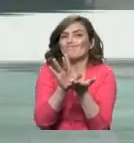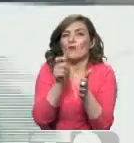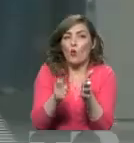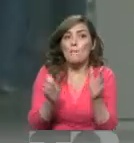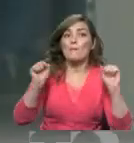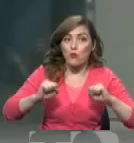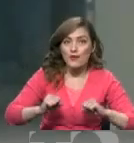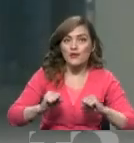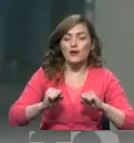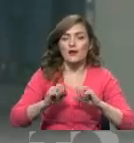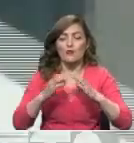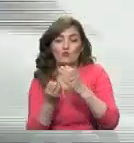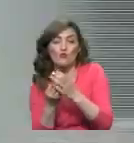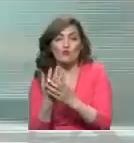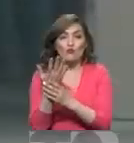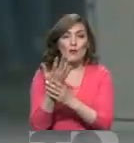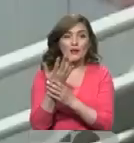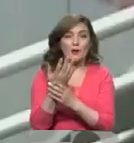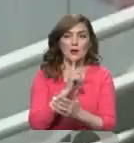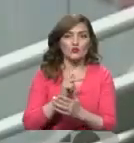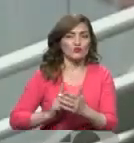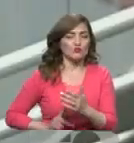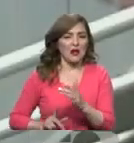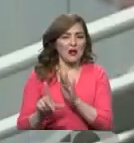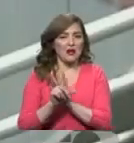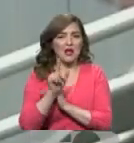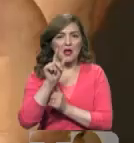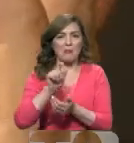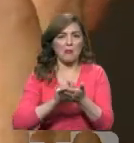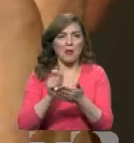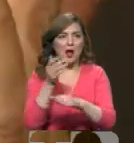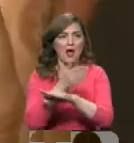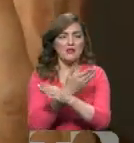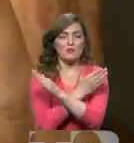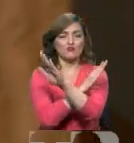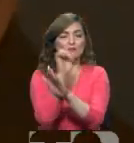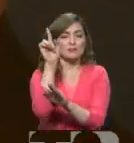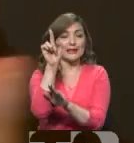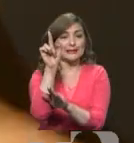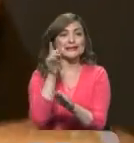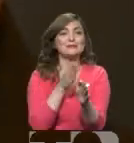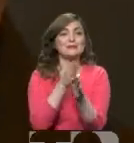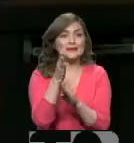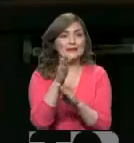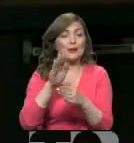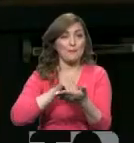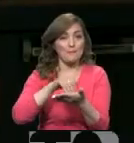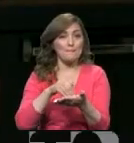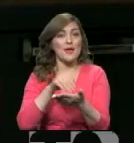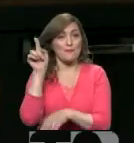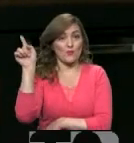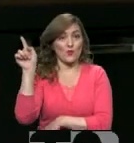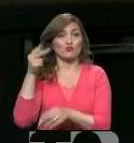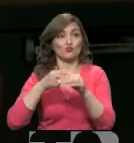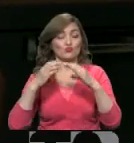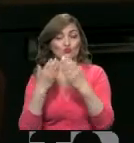magistrados, esté conformada por personas particulares si la ley no lo prevé. Vladimiro Álvarez es precisamente uno de los miembros del